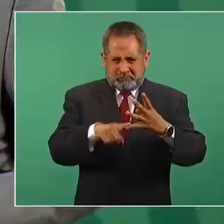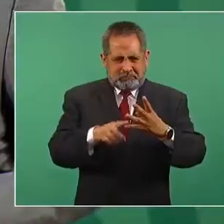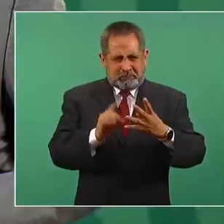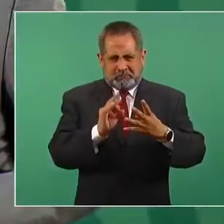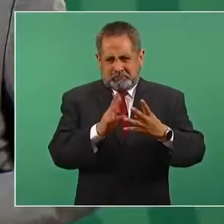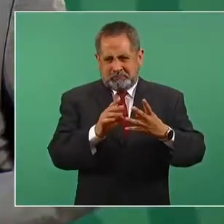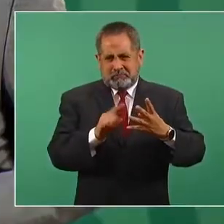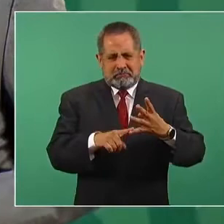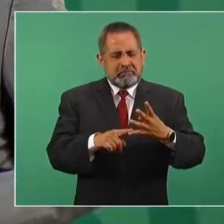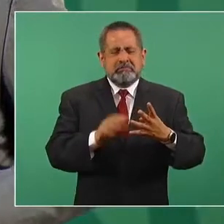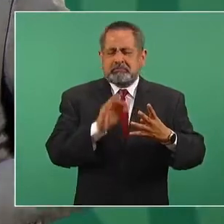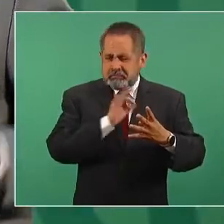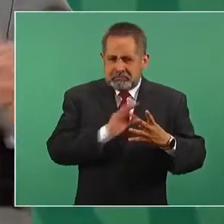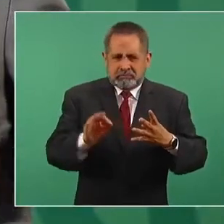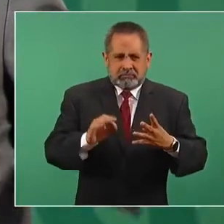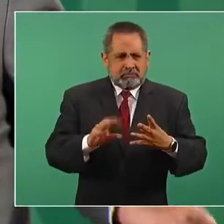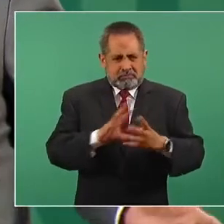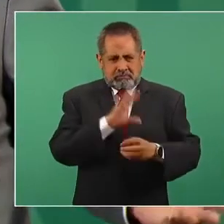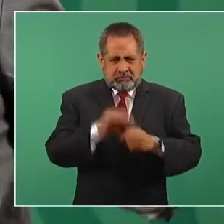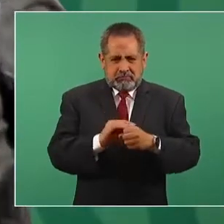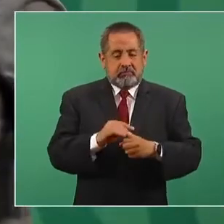dosis, y